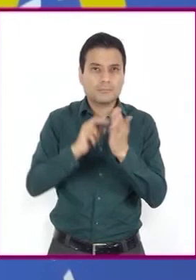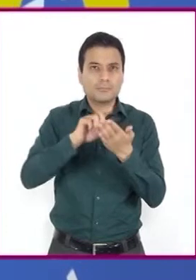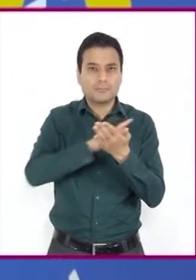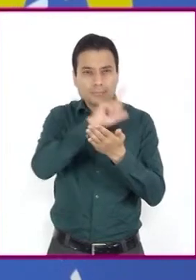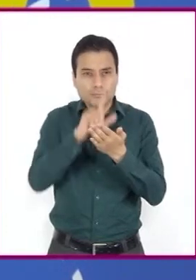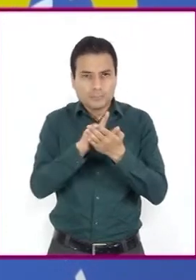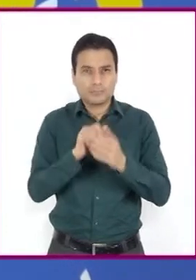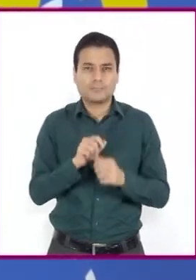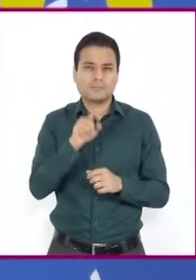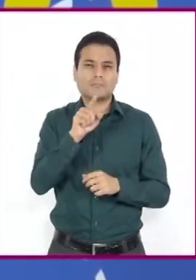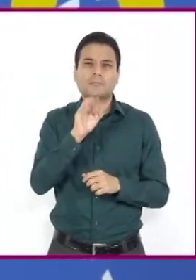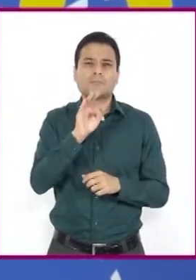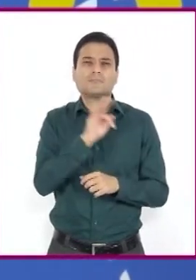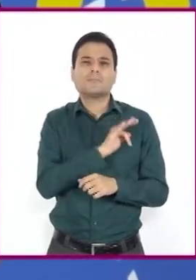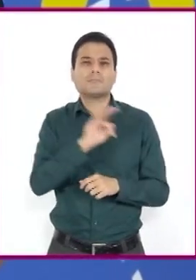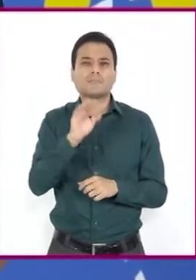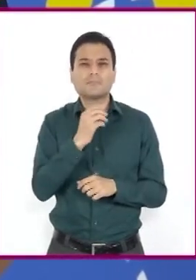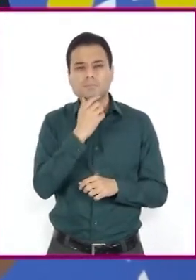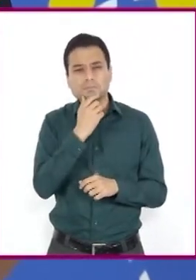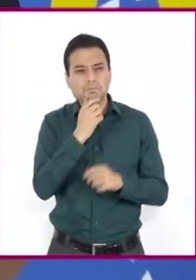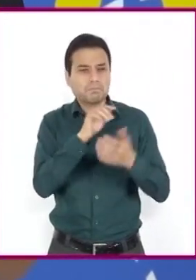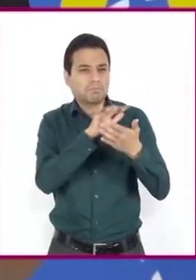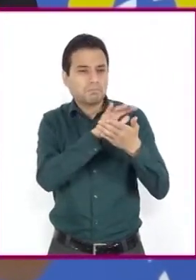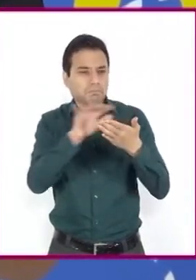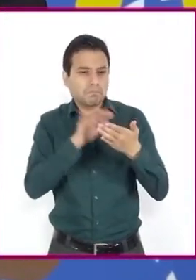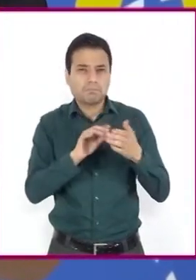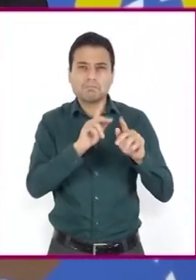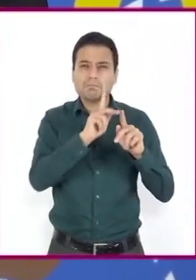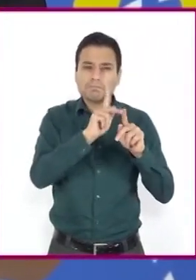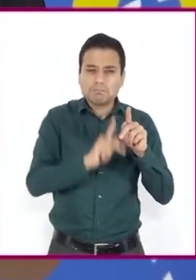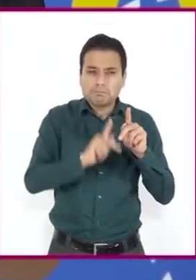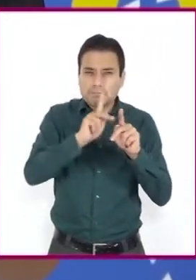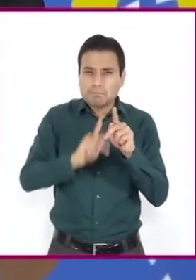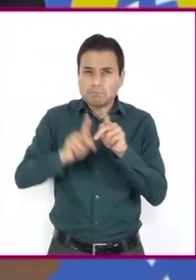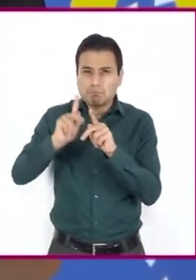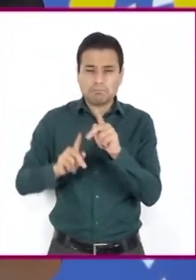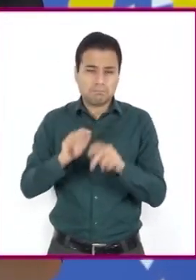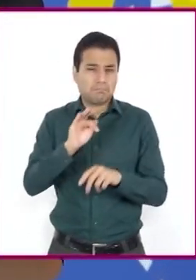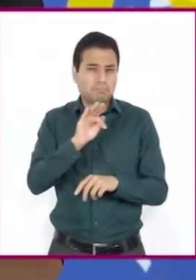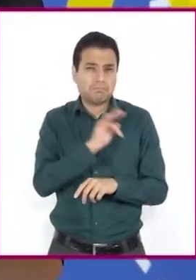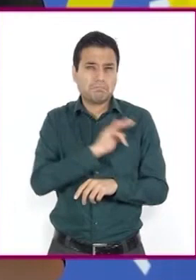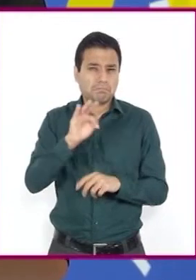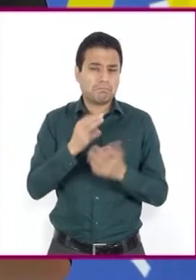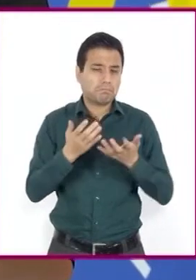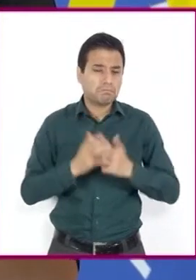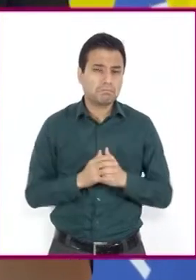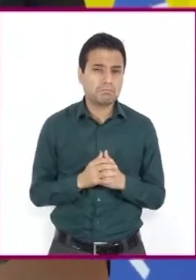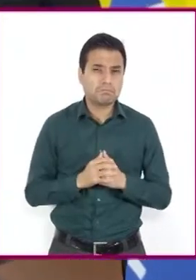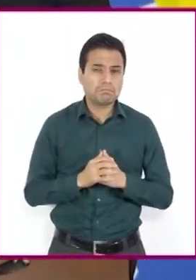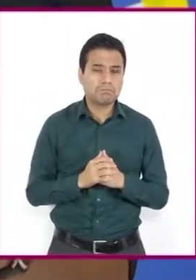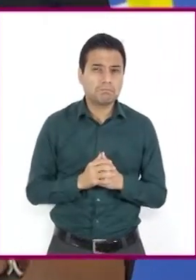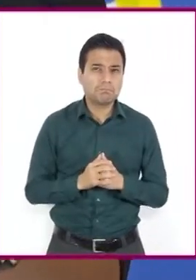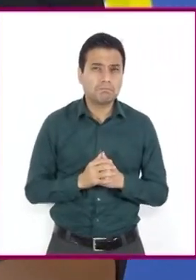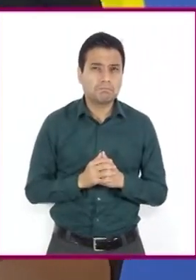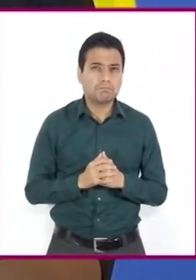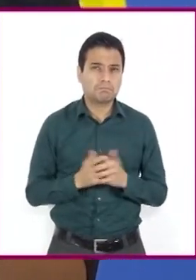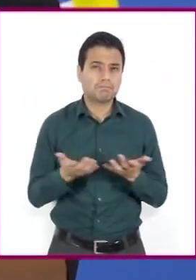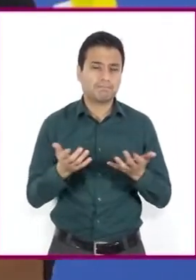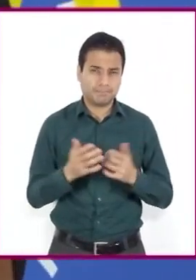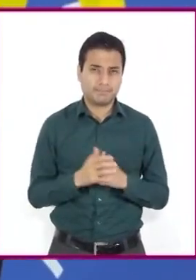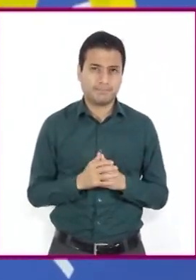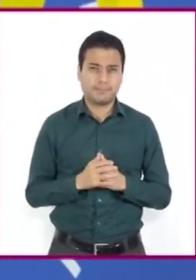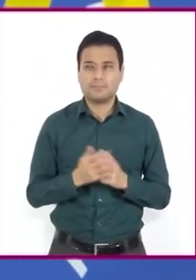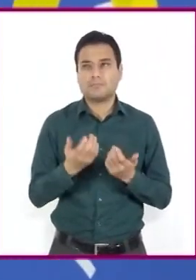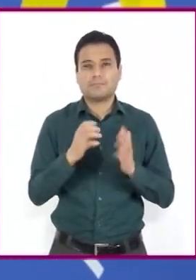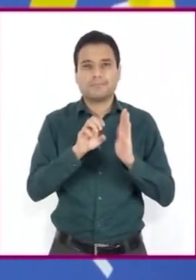secciones o párrafos independientes y pueden leerse únicamente la información que se necesita, como en las líneas del tiempo